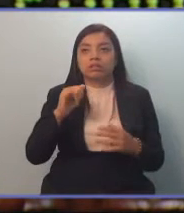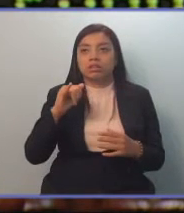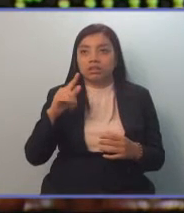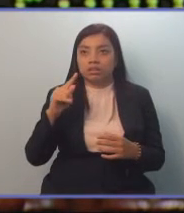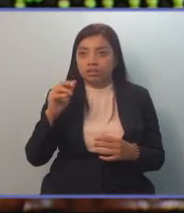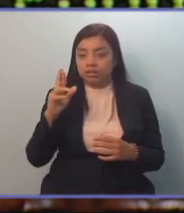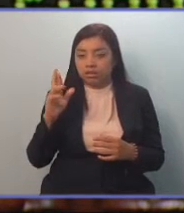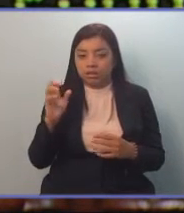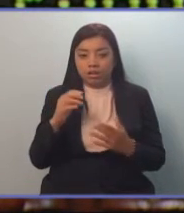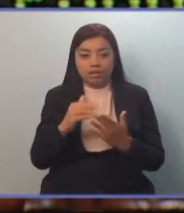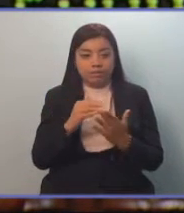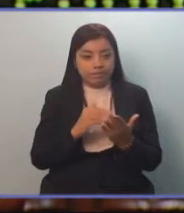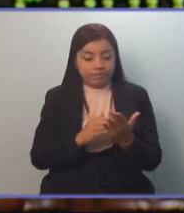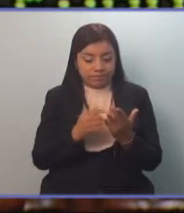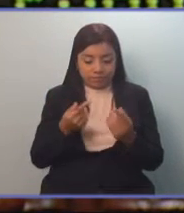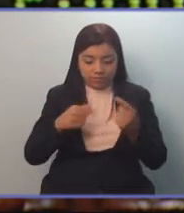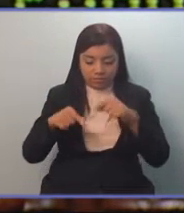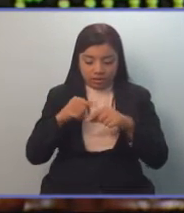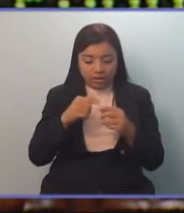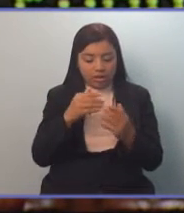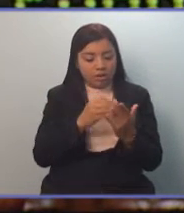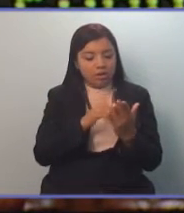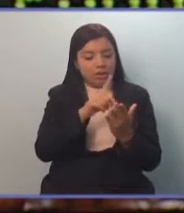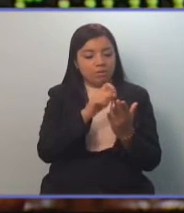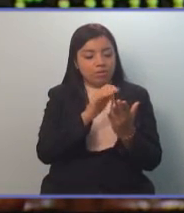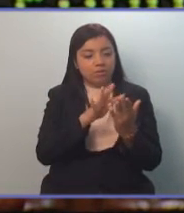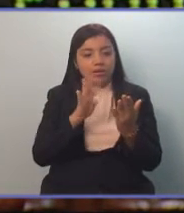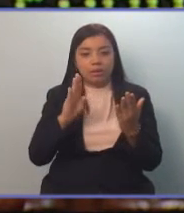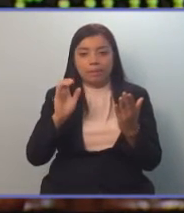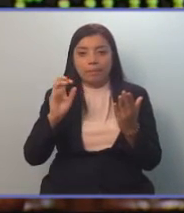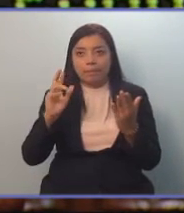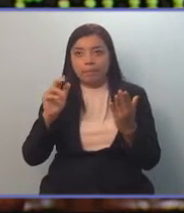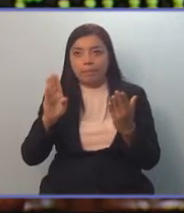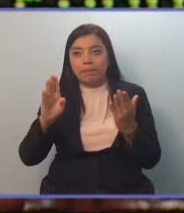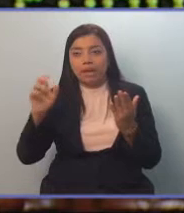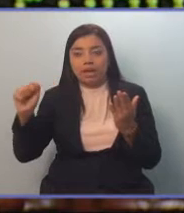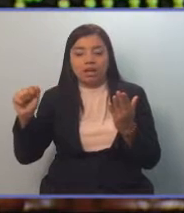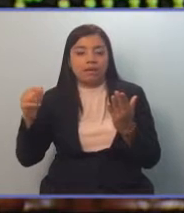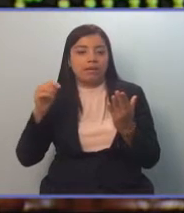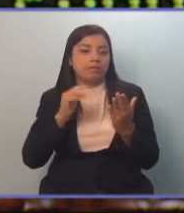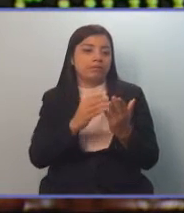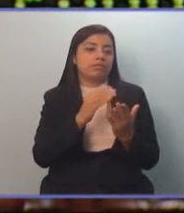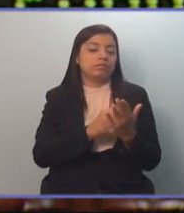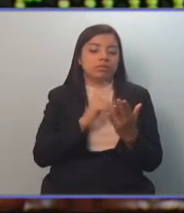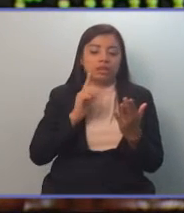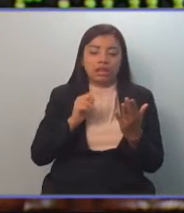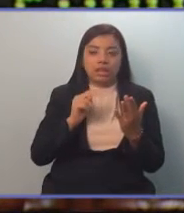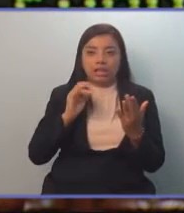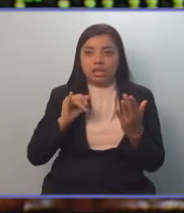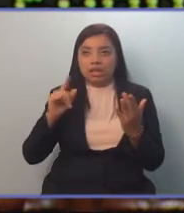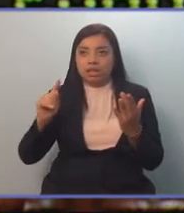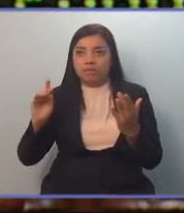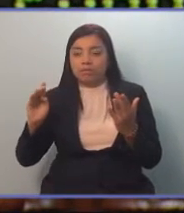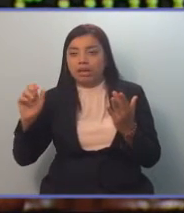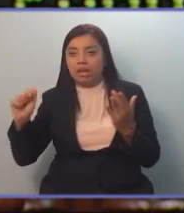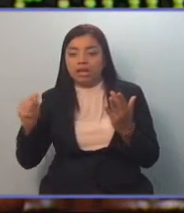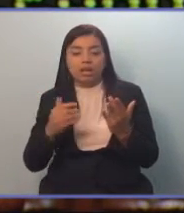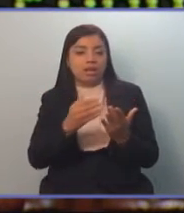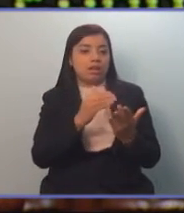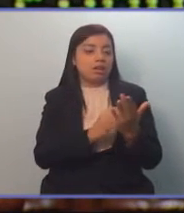nitro. 1.4. Clorato de bario. 1.5. Nitrato de bario. 1.6. Nitrato de